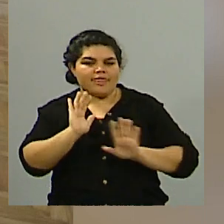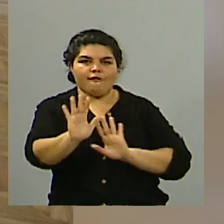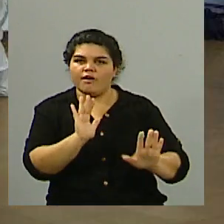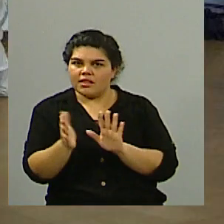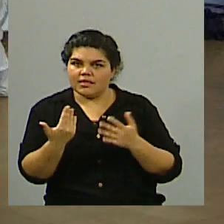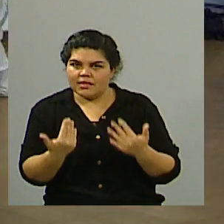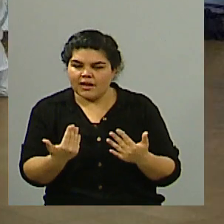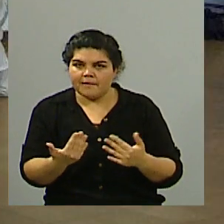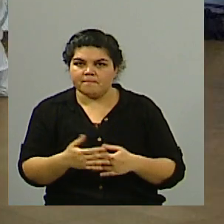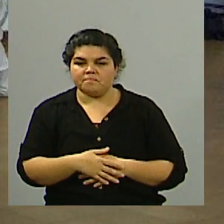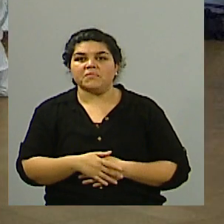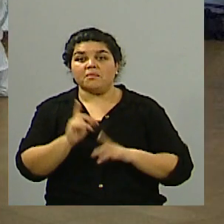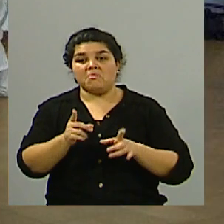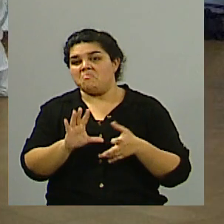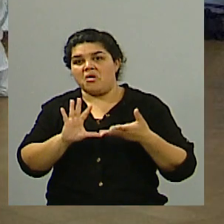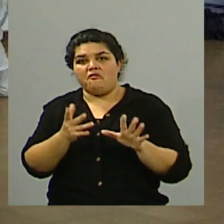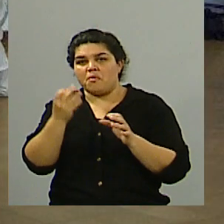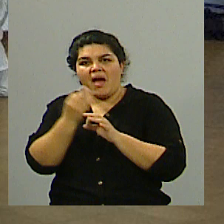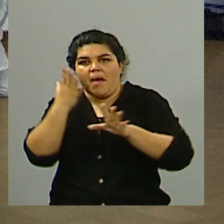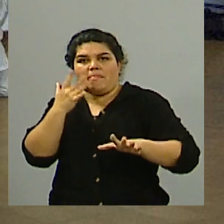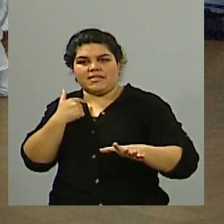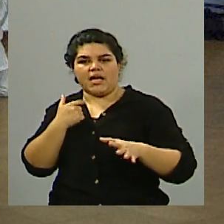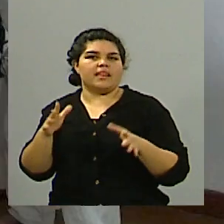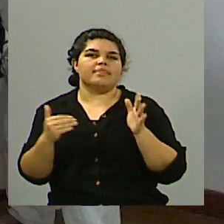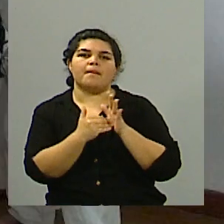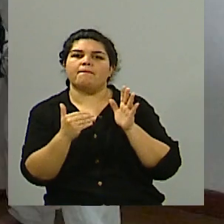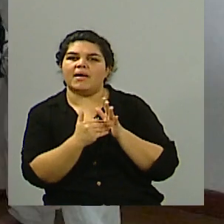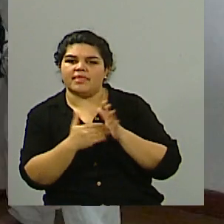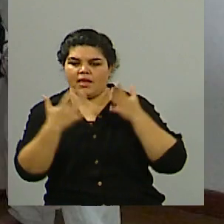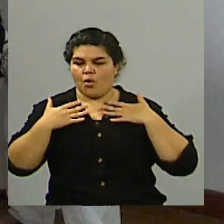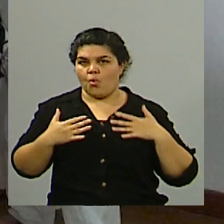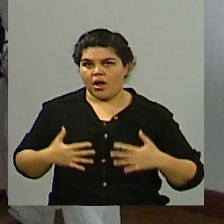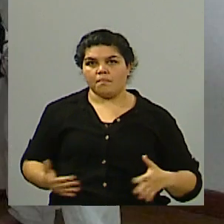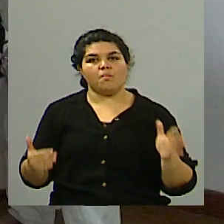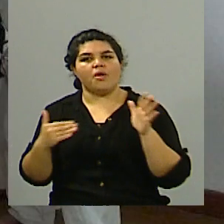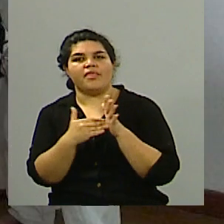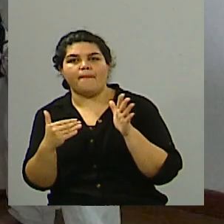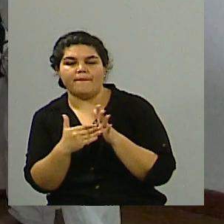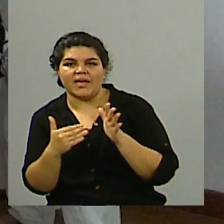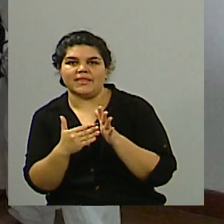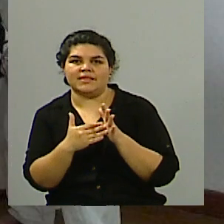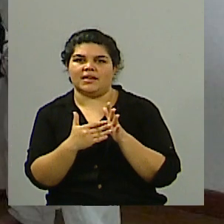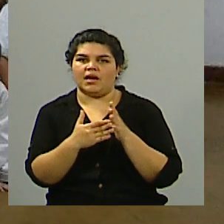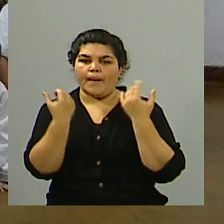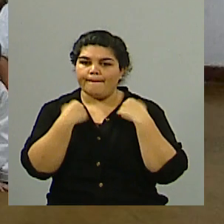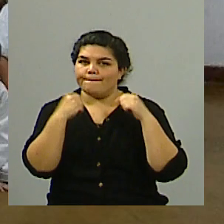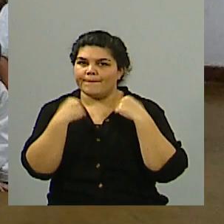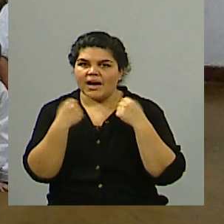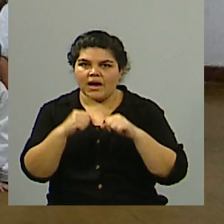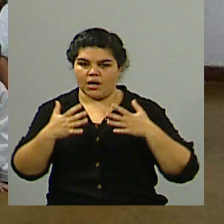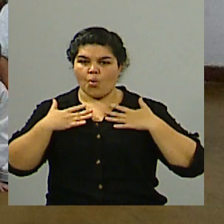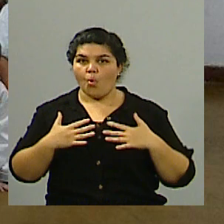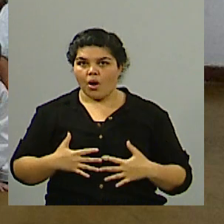aplicar alguna técnica que, de acuerdo a tu contexto físico, a tu preparación, que es con la práctica, con el ejercicio constante, vos podés